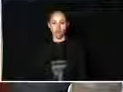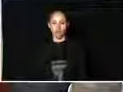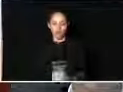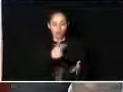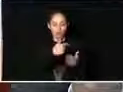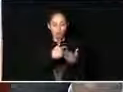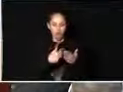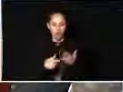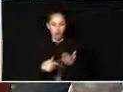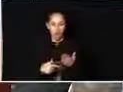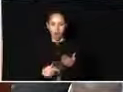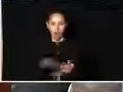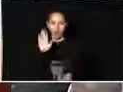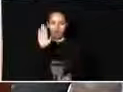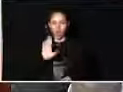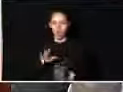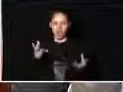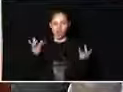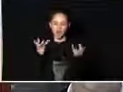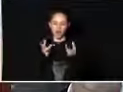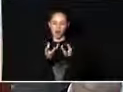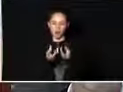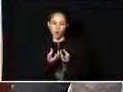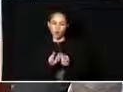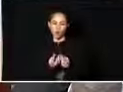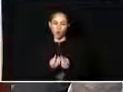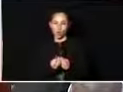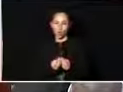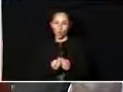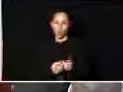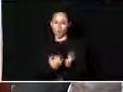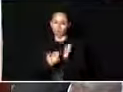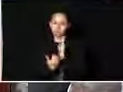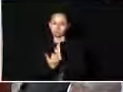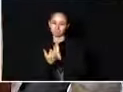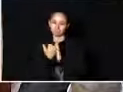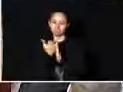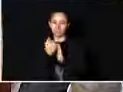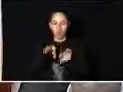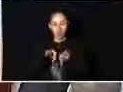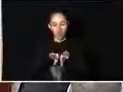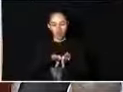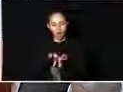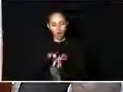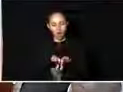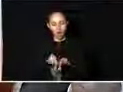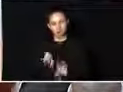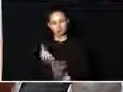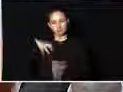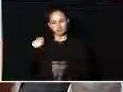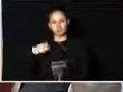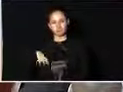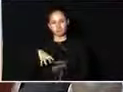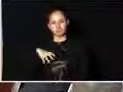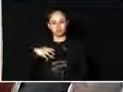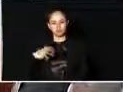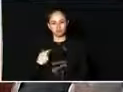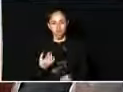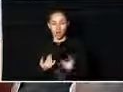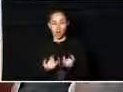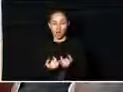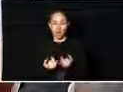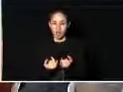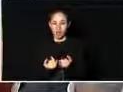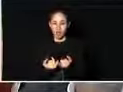37.4 millones de pesos por parte de la Secretaría de Innovación y Desarrollo Económico y la Secretaría de Turismo del